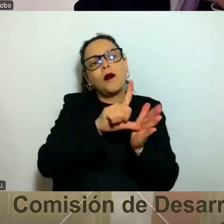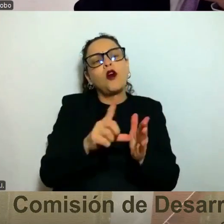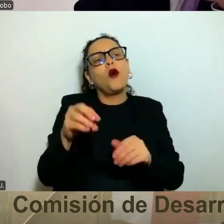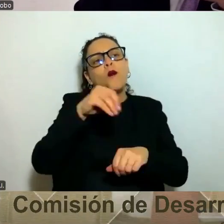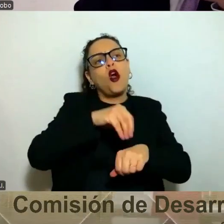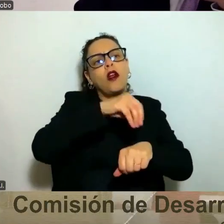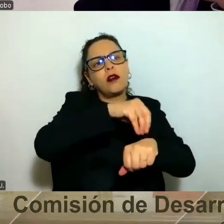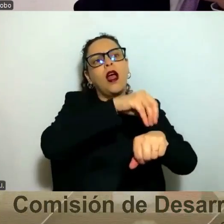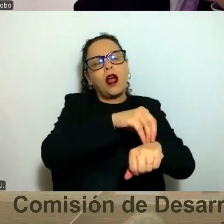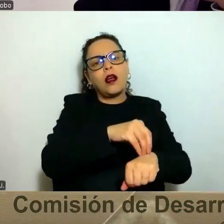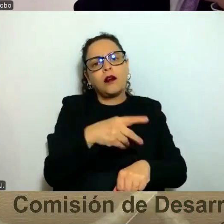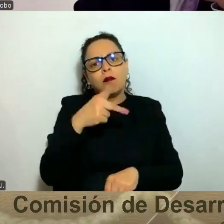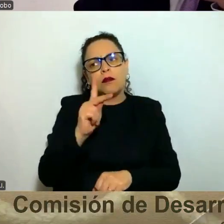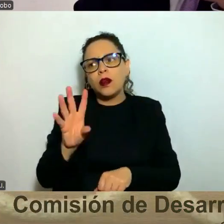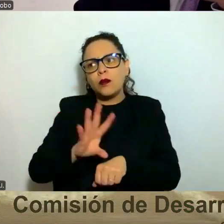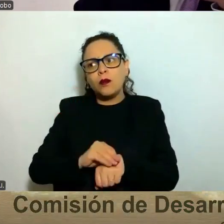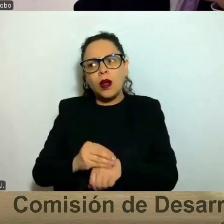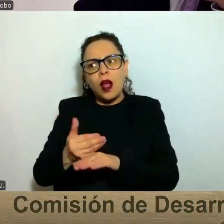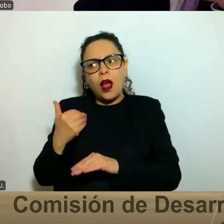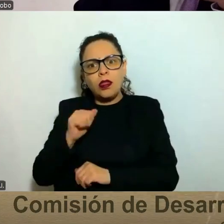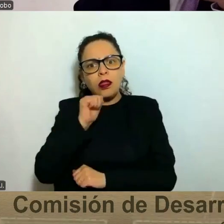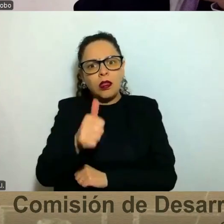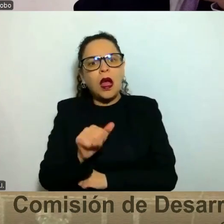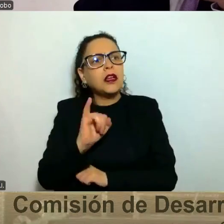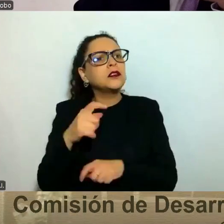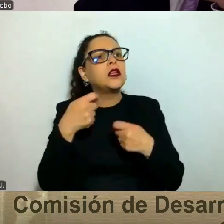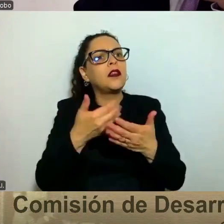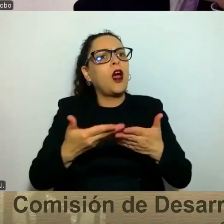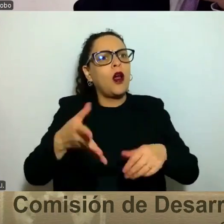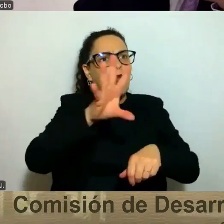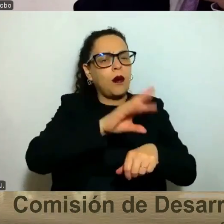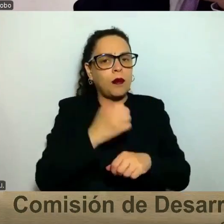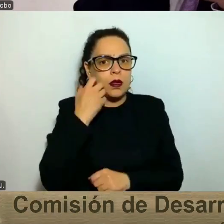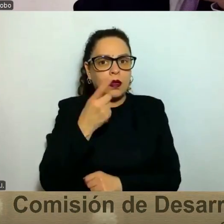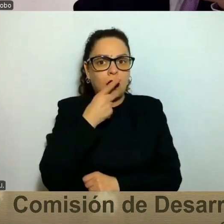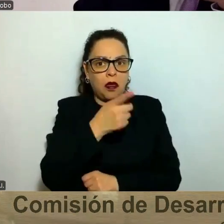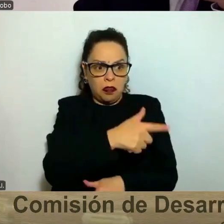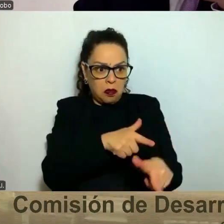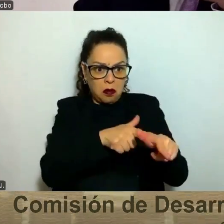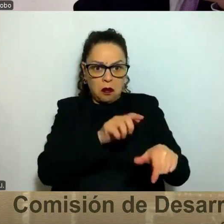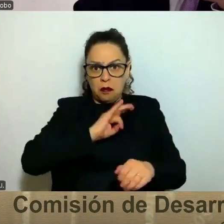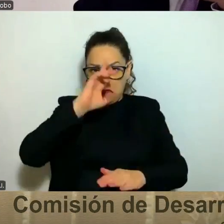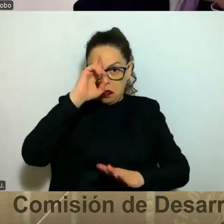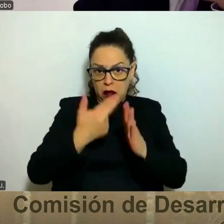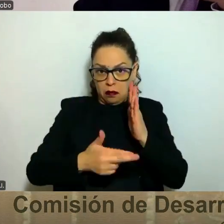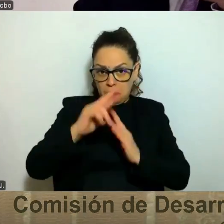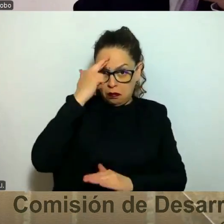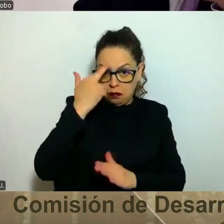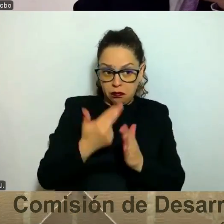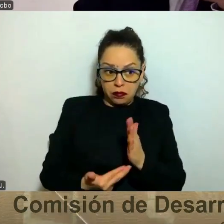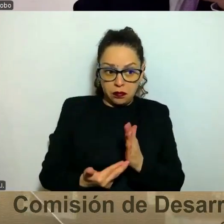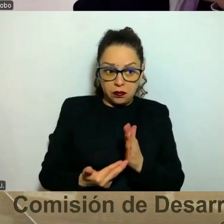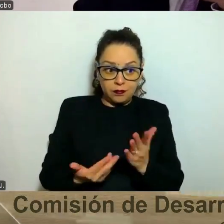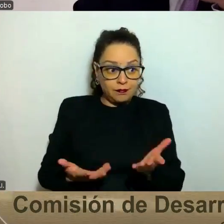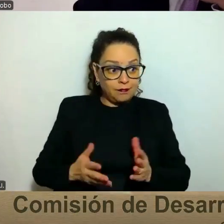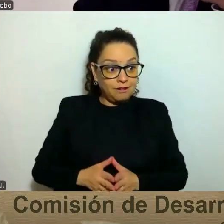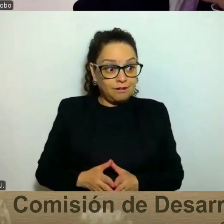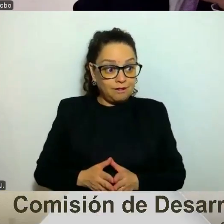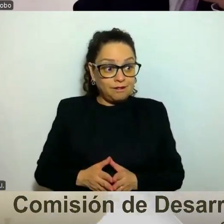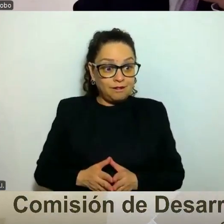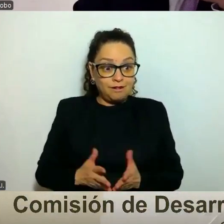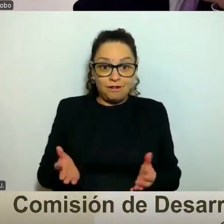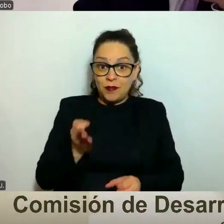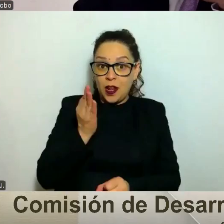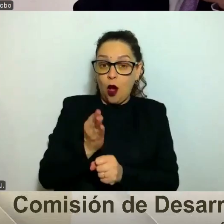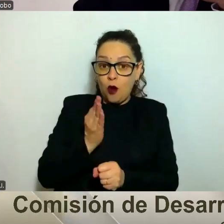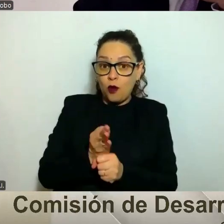eso, nuevamente nosotros hacemos ahora uso de una facultad nueva estrenada por usted en esta sesión de